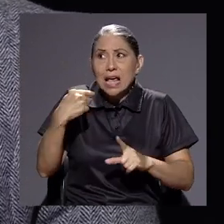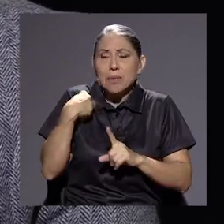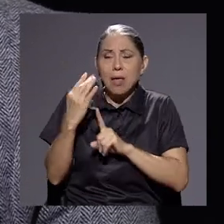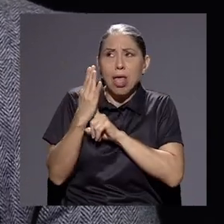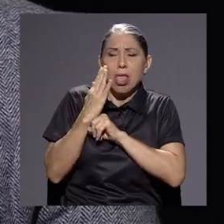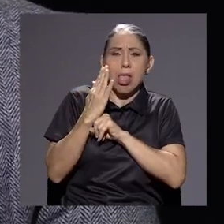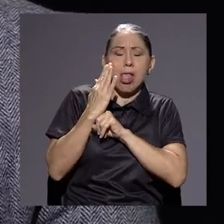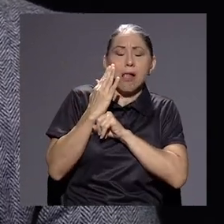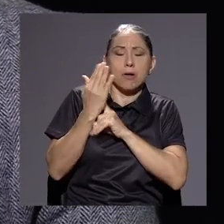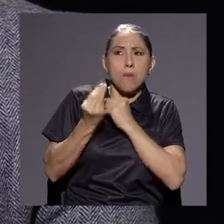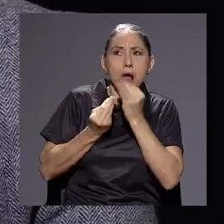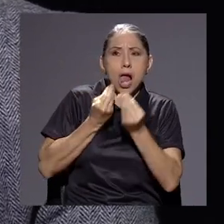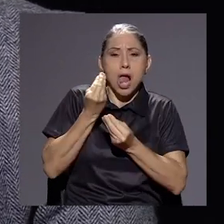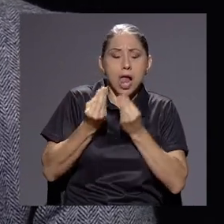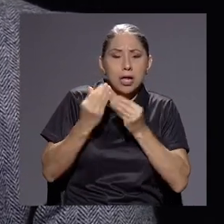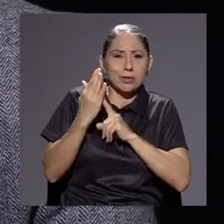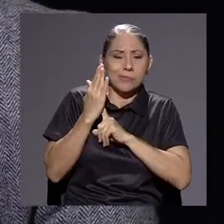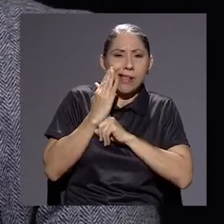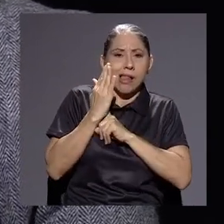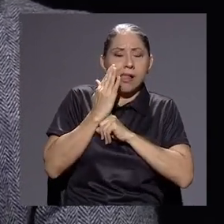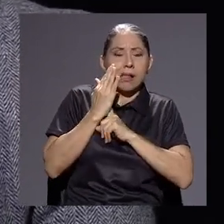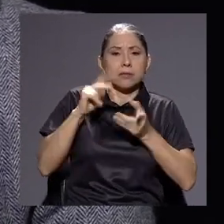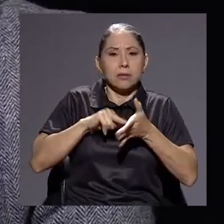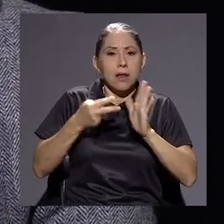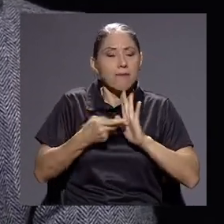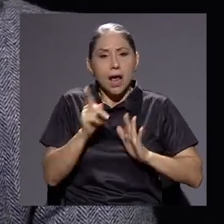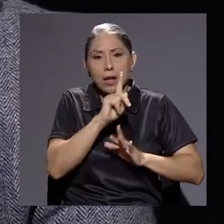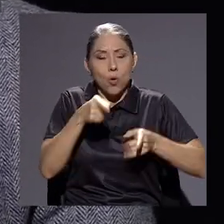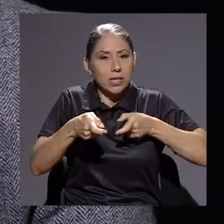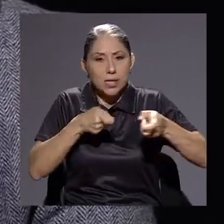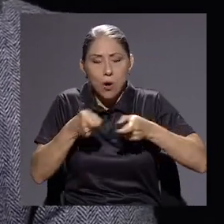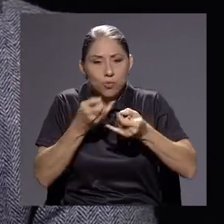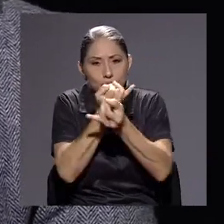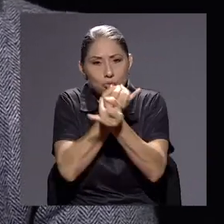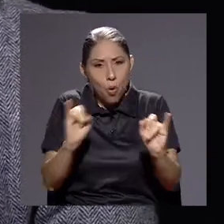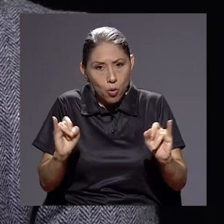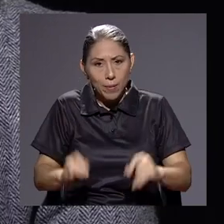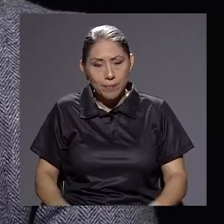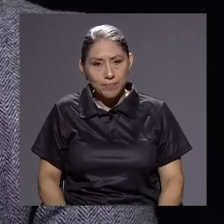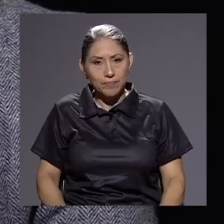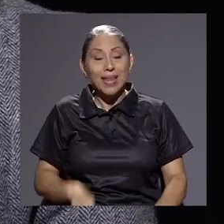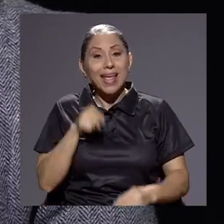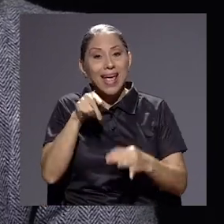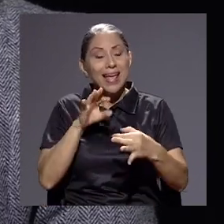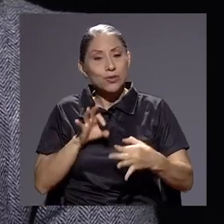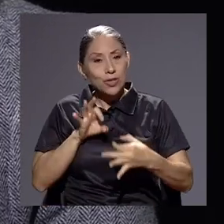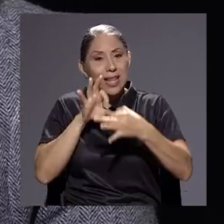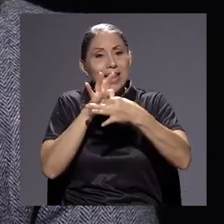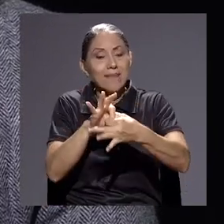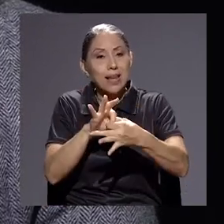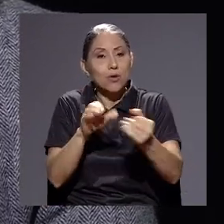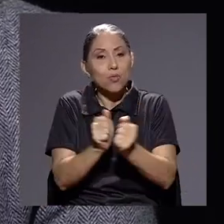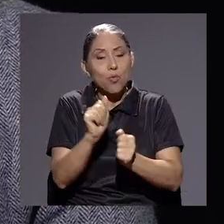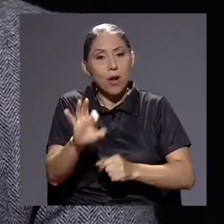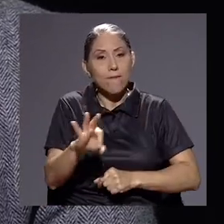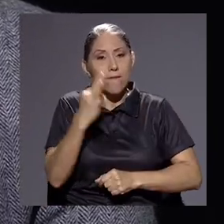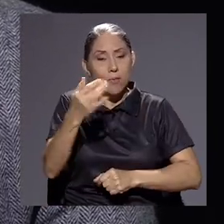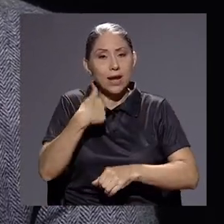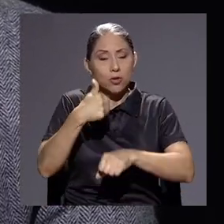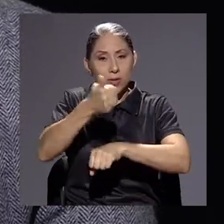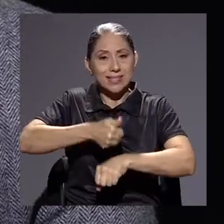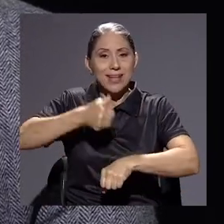es, digamos, una decisión autónoma. Y eso tiene que ver mucho con la forma en la que, por ejemplo, establezco la